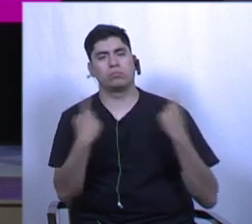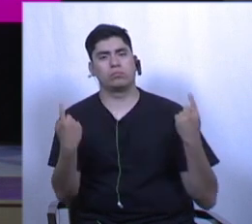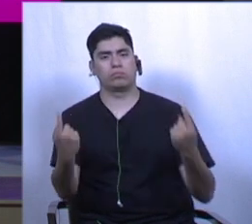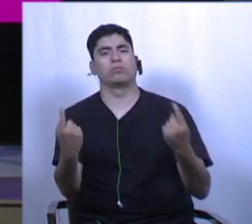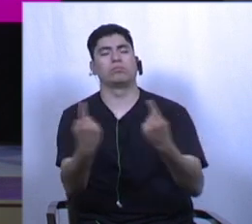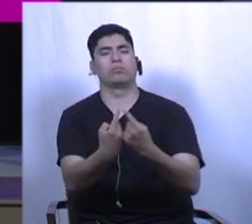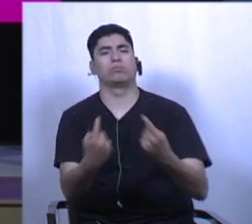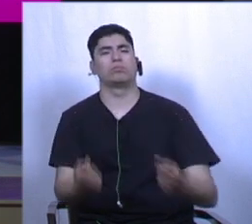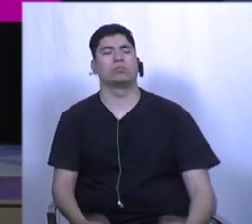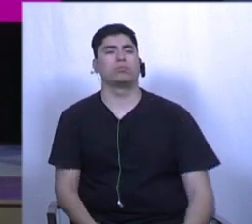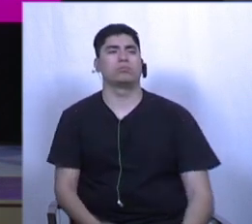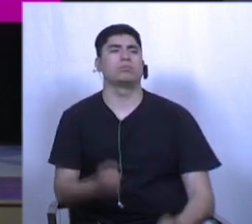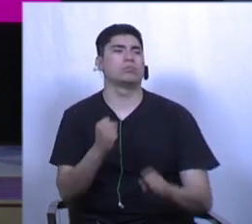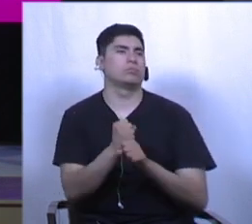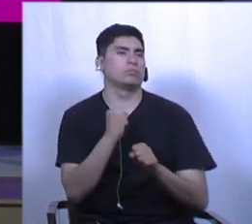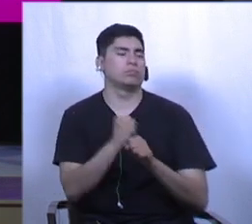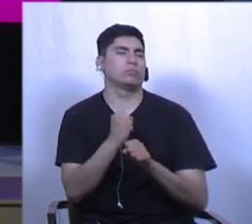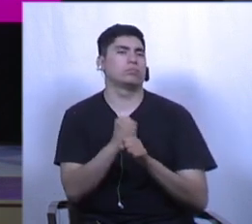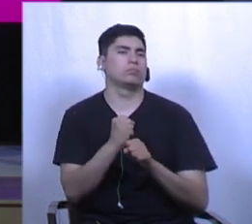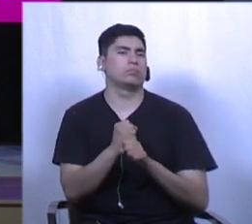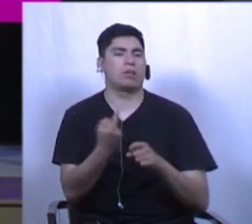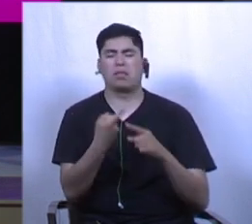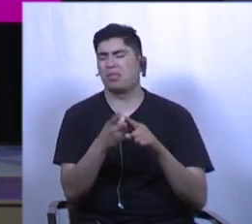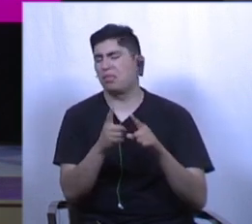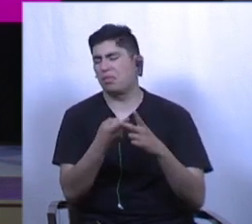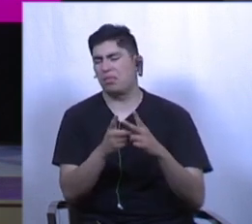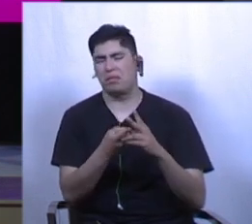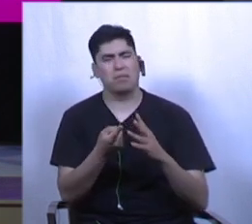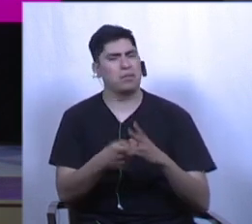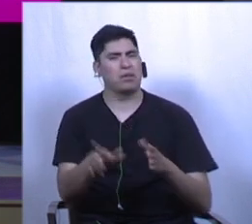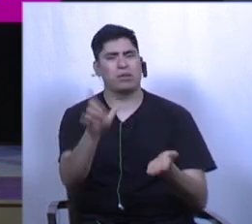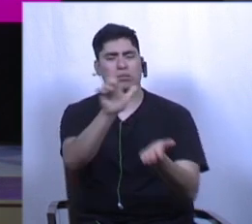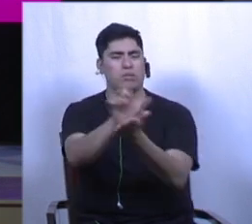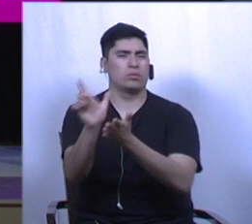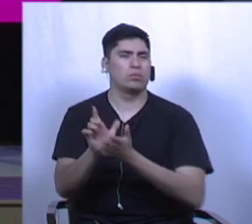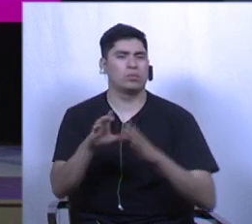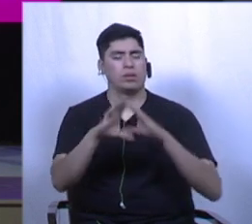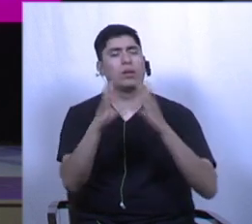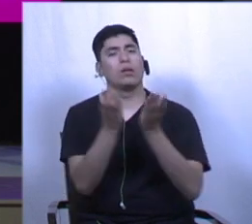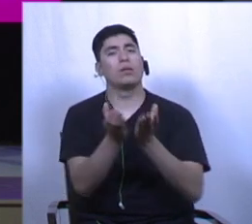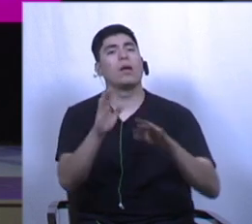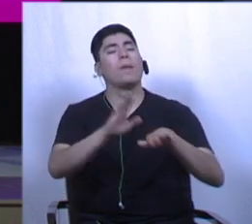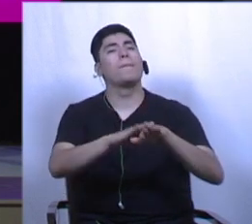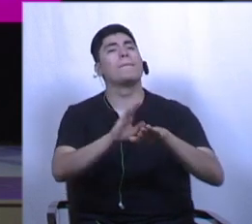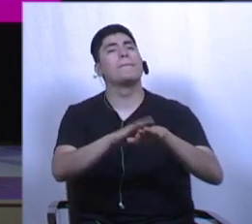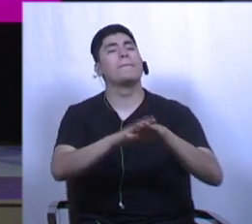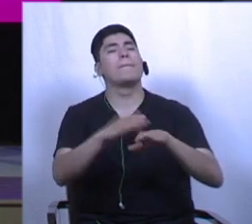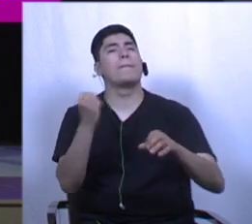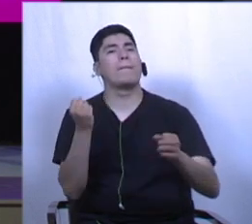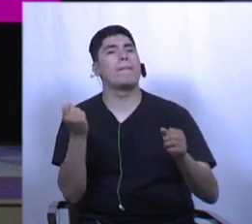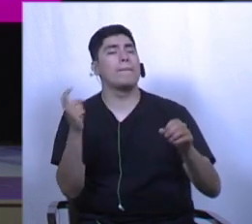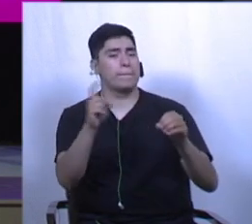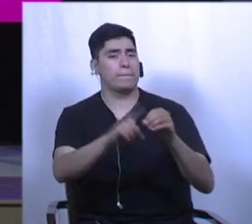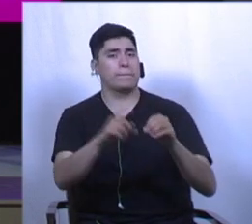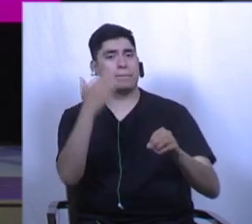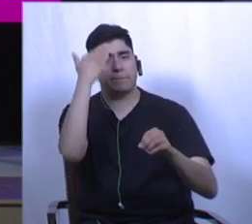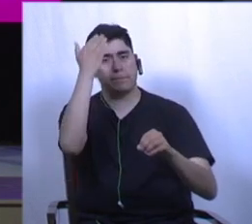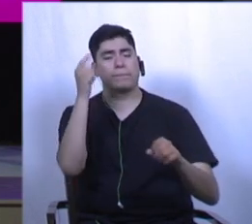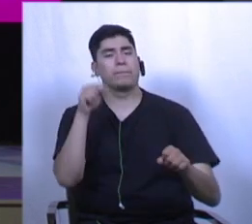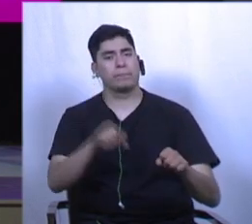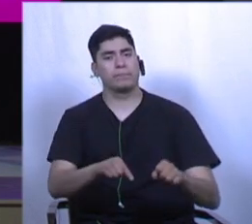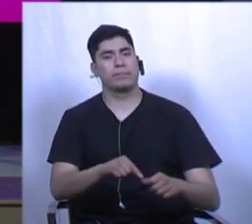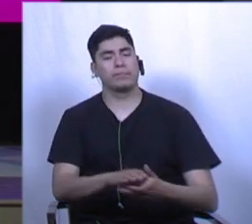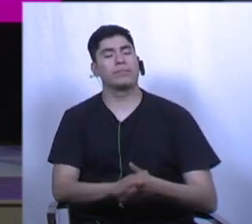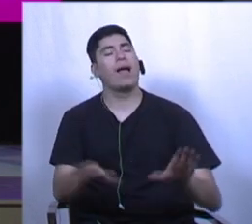trabajan colaborativamente con muchas partes del mundo y me permiten participar acá el día de hoy. Y espero sus preguntas